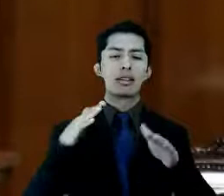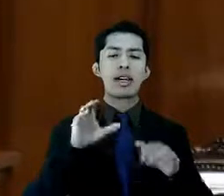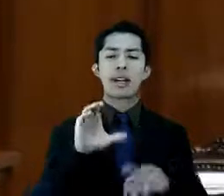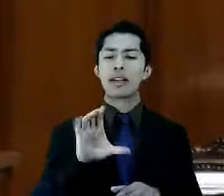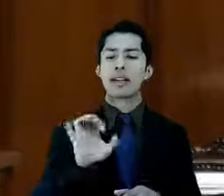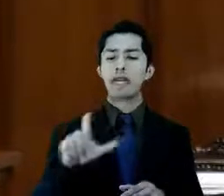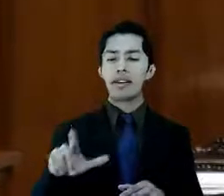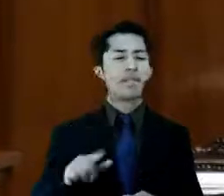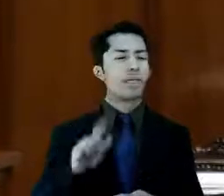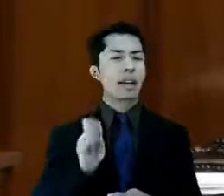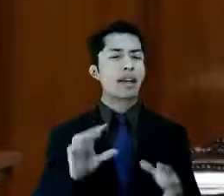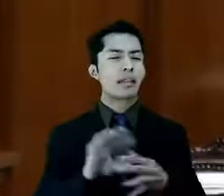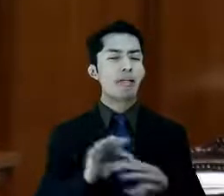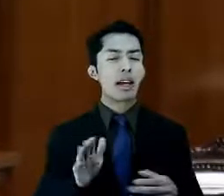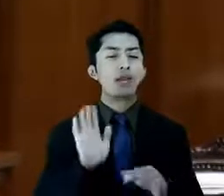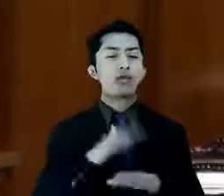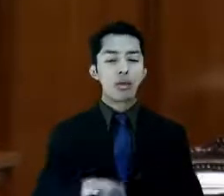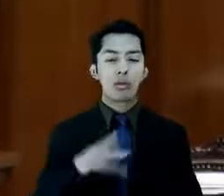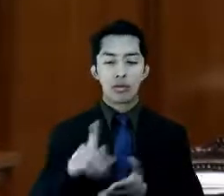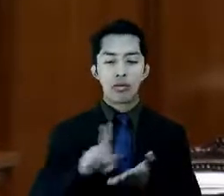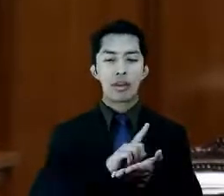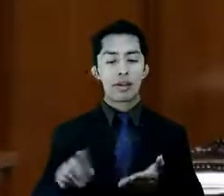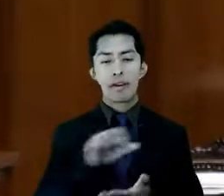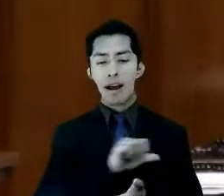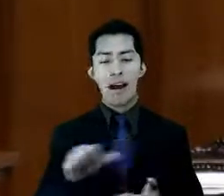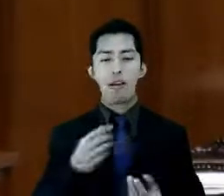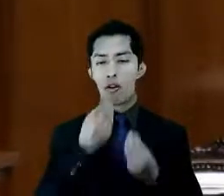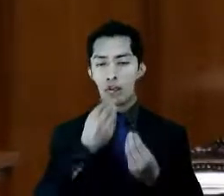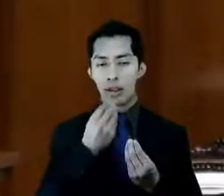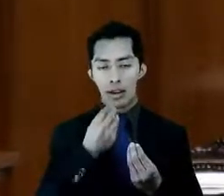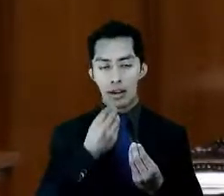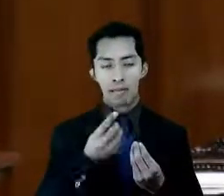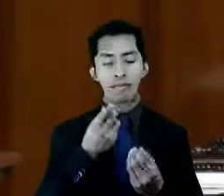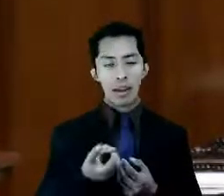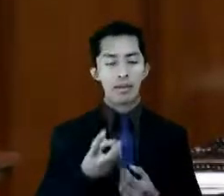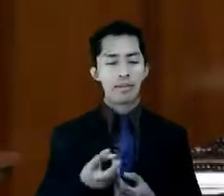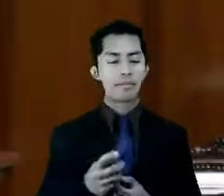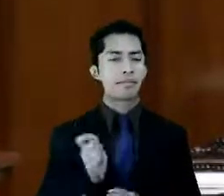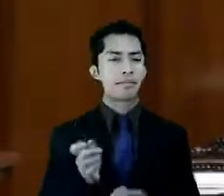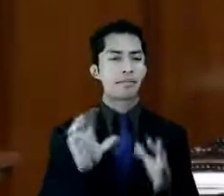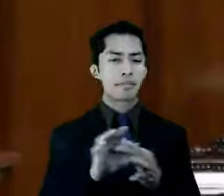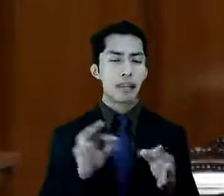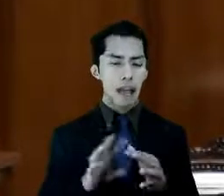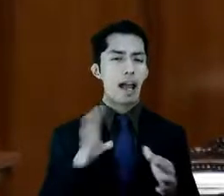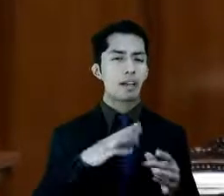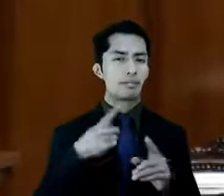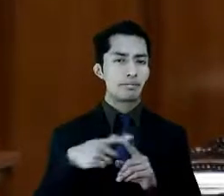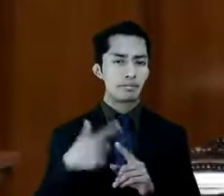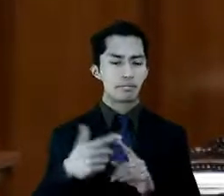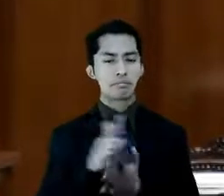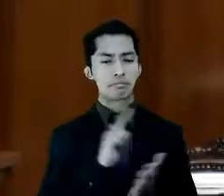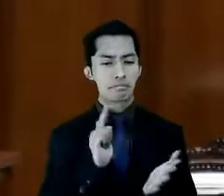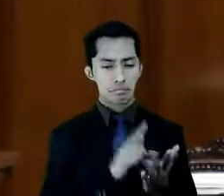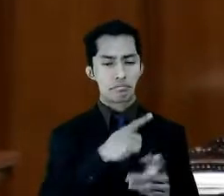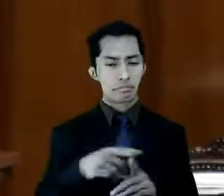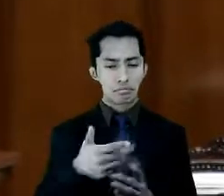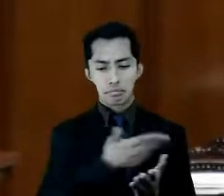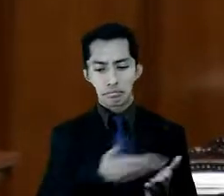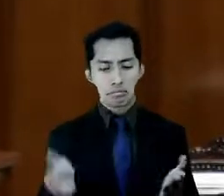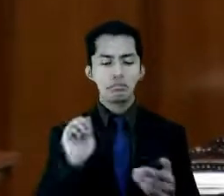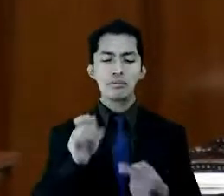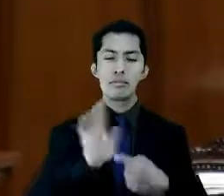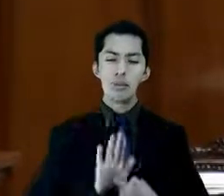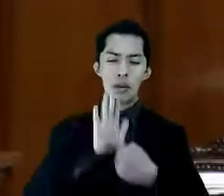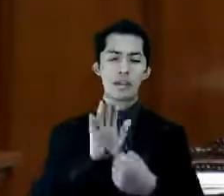trata referente a los derechos a la alimentación. Nos remite a una serie de instrumentos que coadyugan en la visibilización